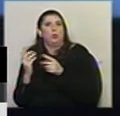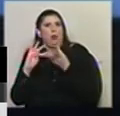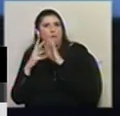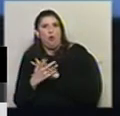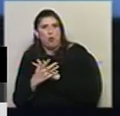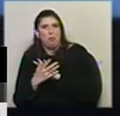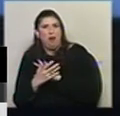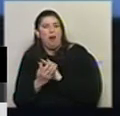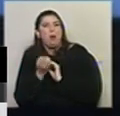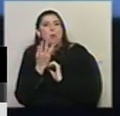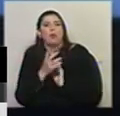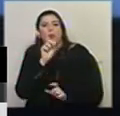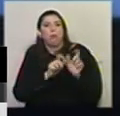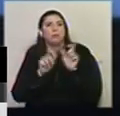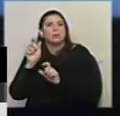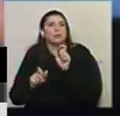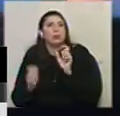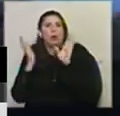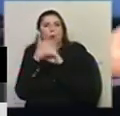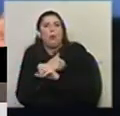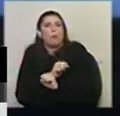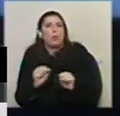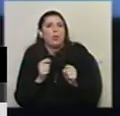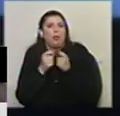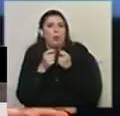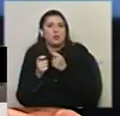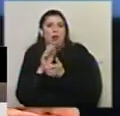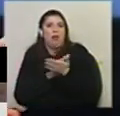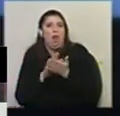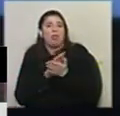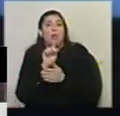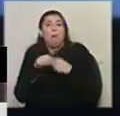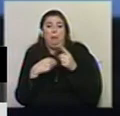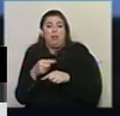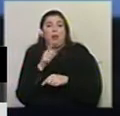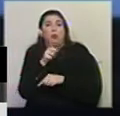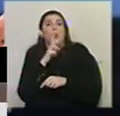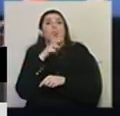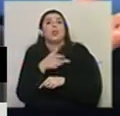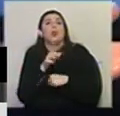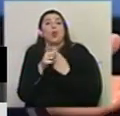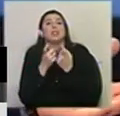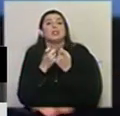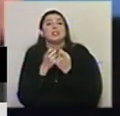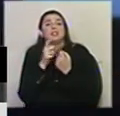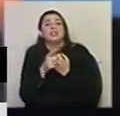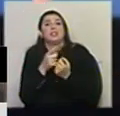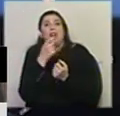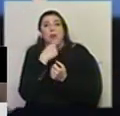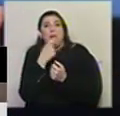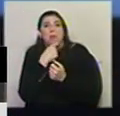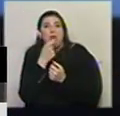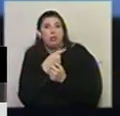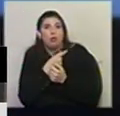están en posibilidad de negociar nada. Si vos mañana tu hijo necesita un medicamento y tenés que ir a negociar con el laboratorio, vas a pagar lo que el laboratorio